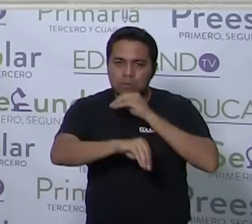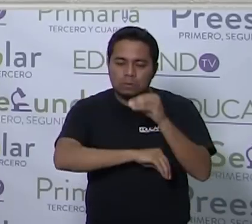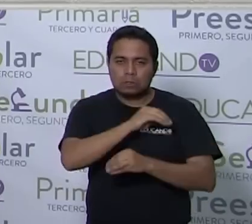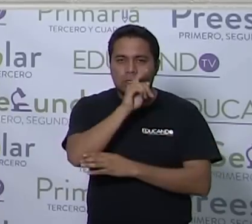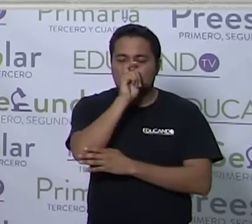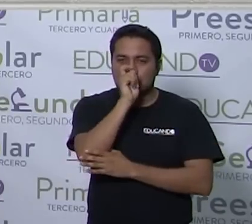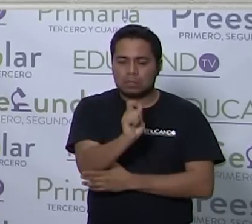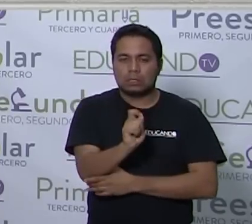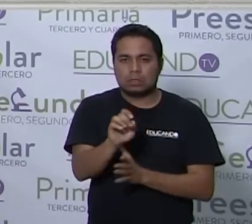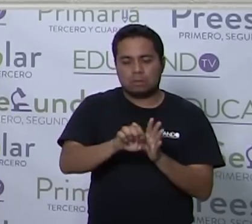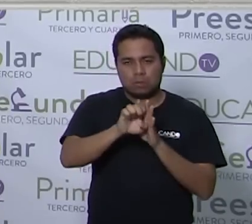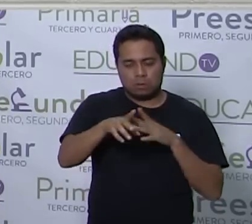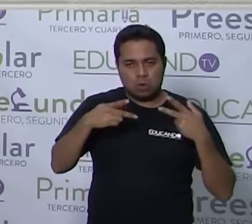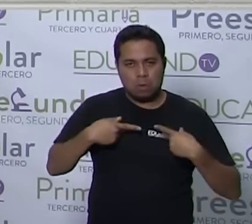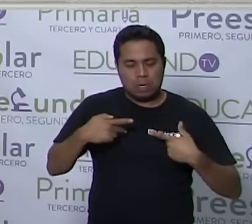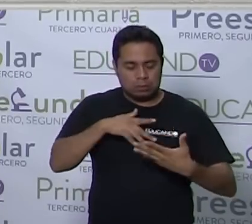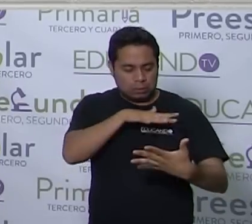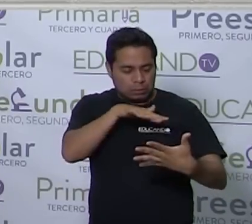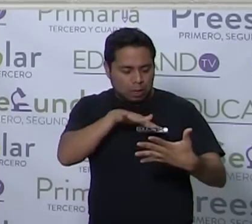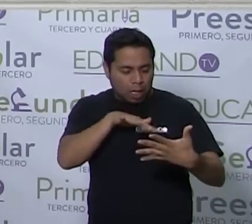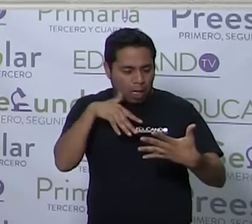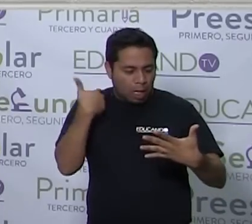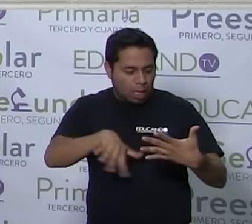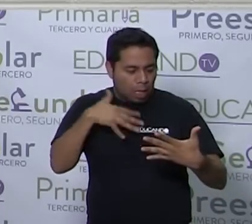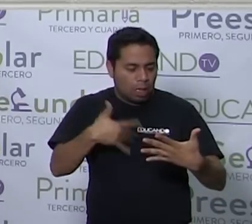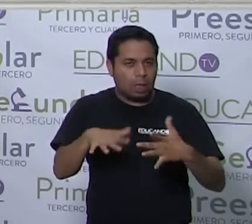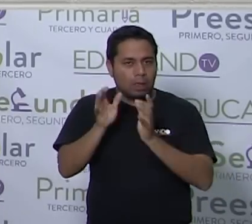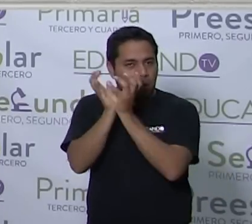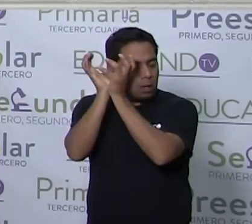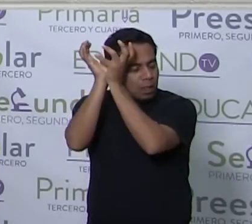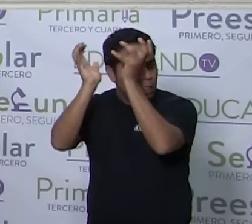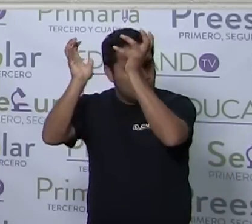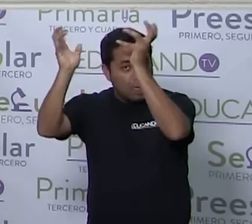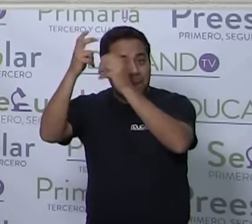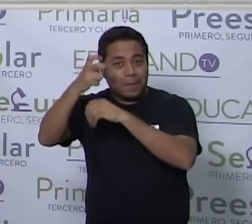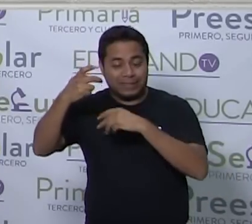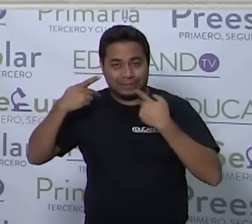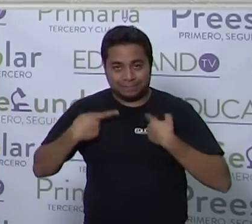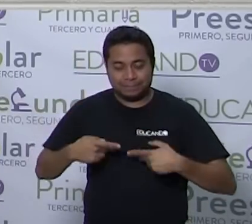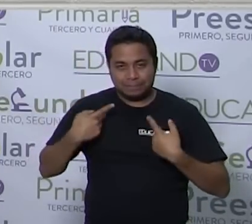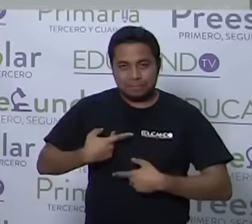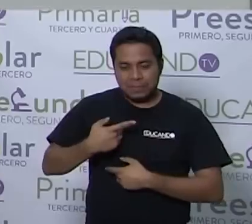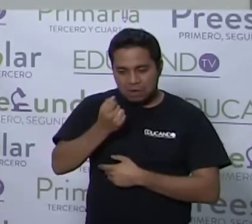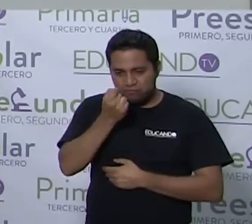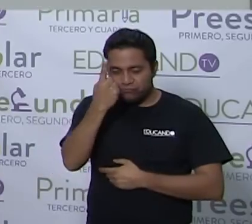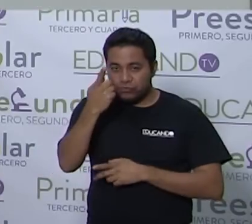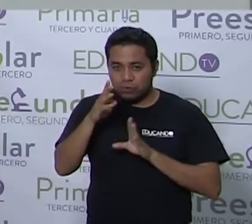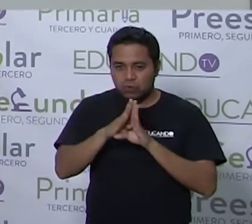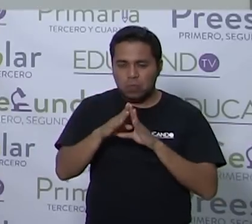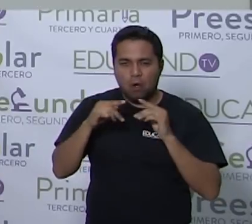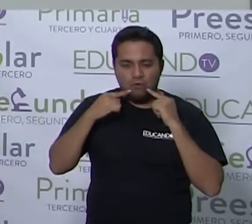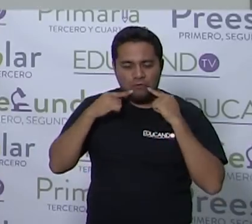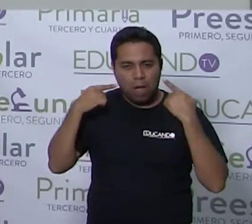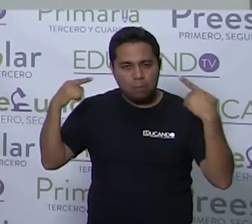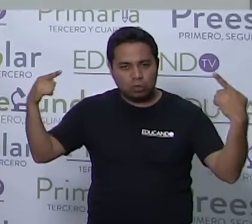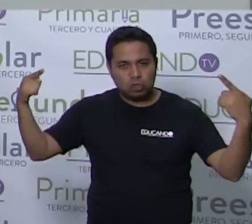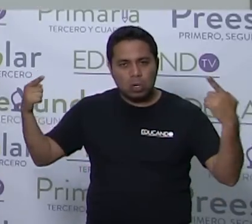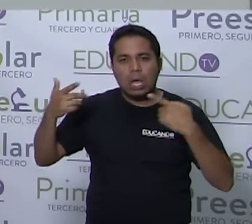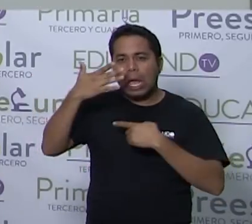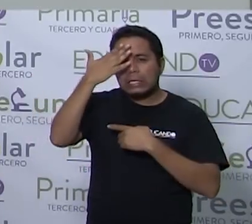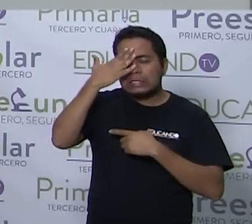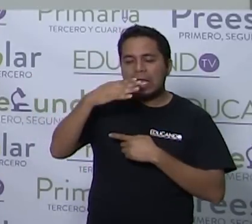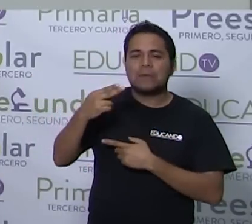que el lector imagine más cosas. Por eso los escritores que son muy buenos y muy famosos son los que